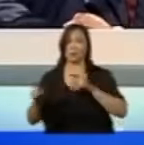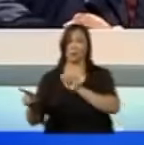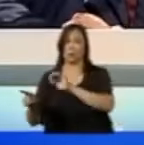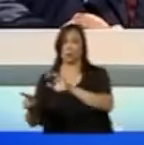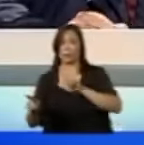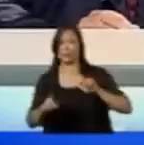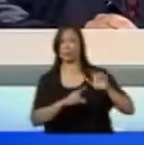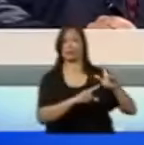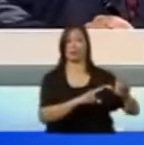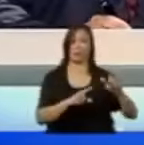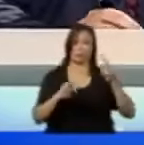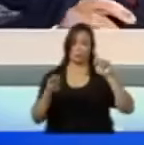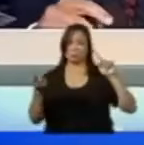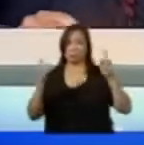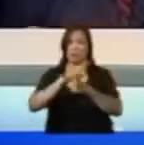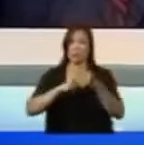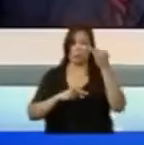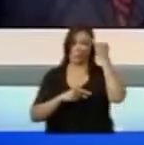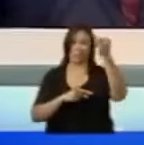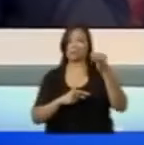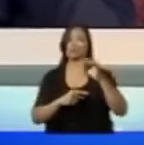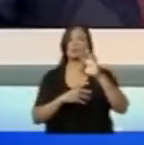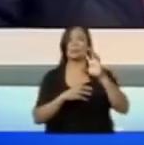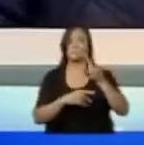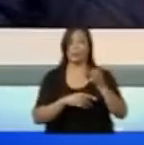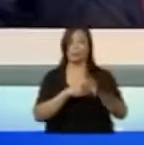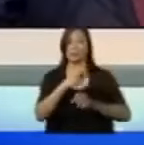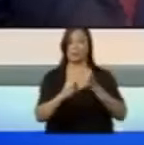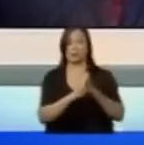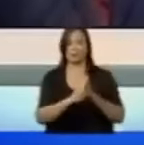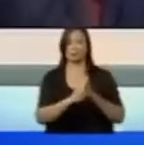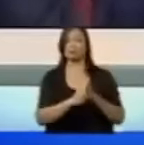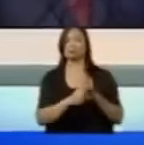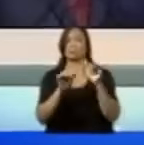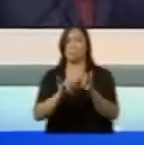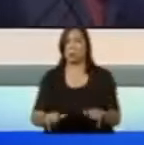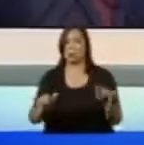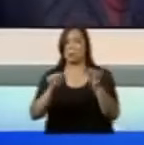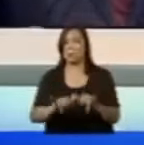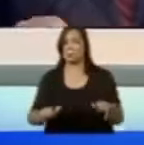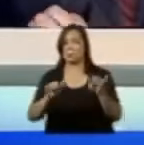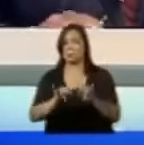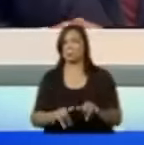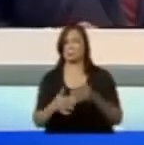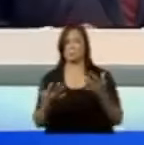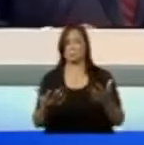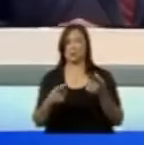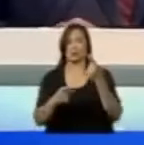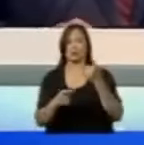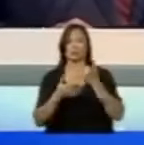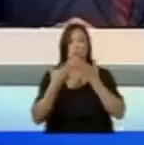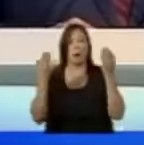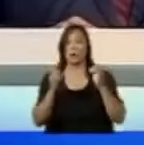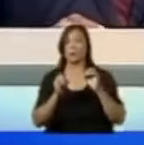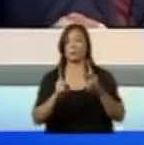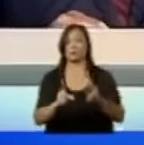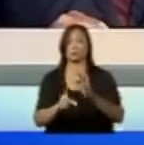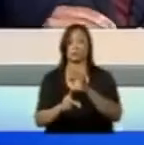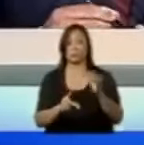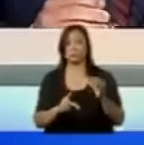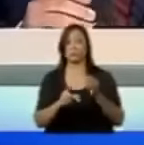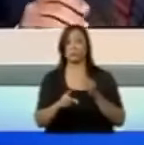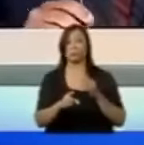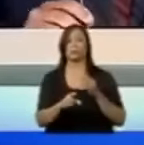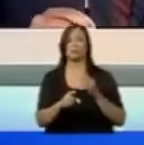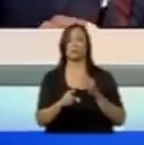oposición cambien sus ideas, porque fueron 20 años que tenemos consecuencias ahora de falta de oportunidades